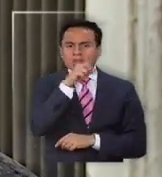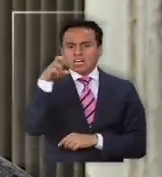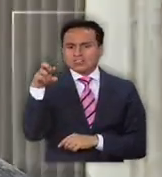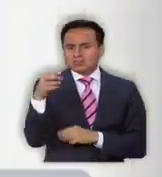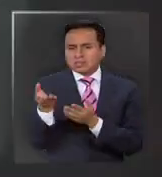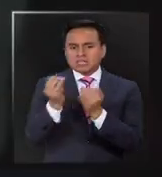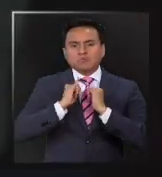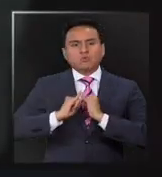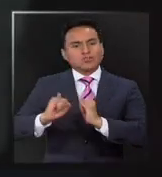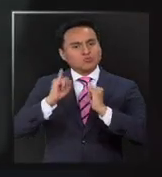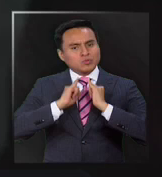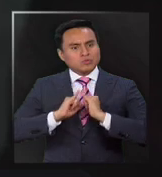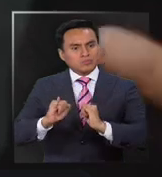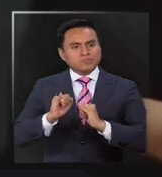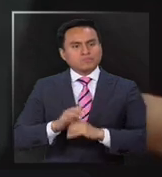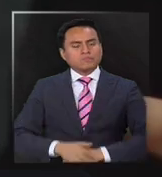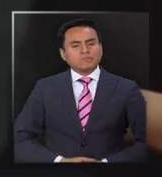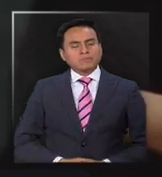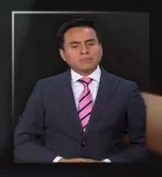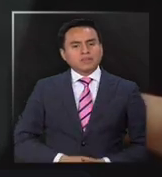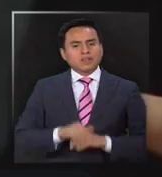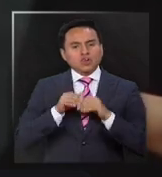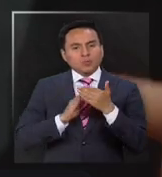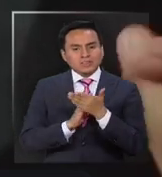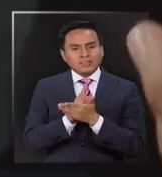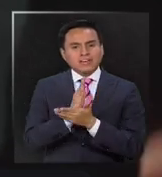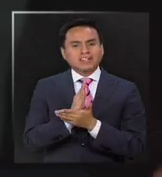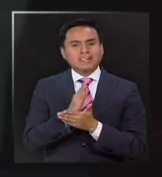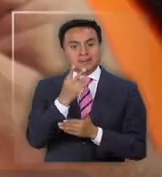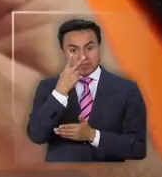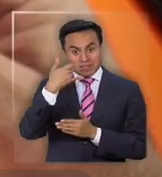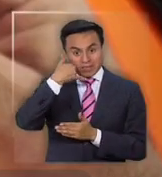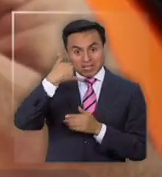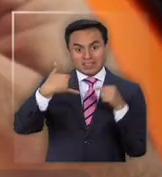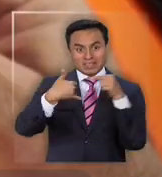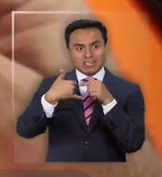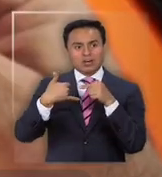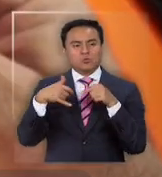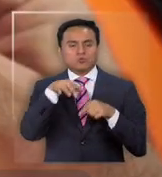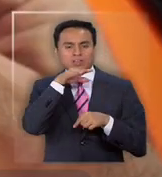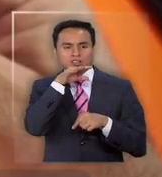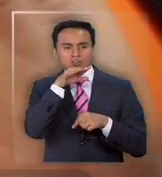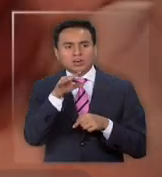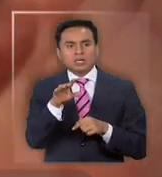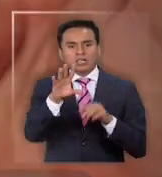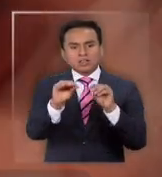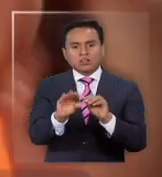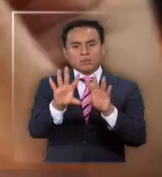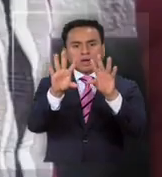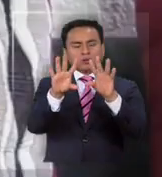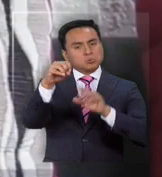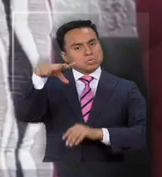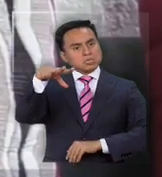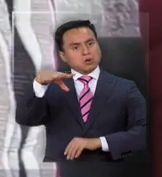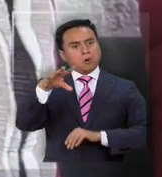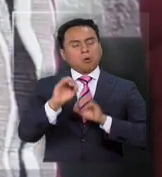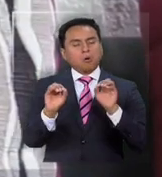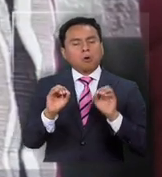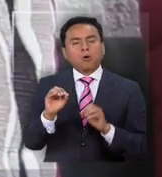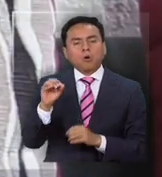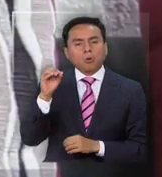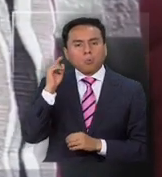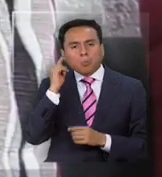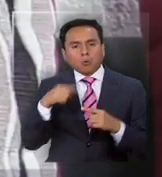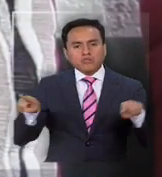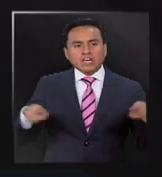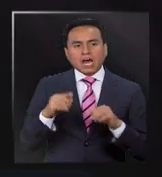entrega es información. Ya puedes comenzar a utilizar el dispositivos como este, bueno, utilizados para encender o apagar luces o Alexa, colocar música